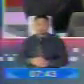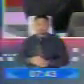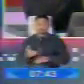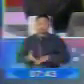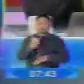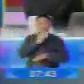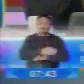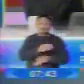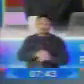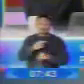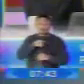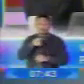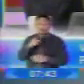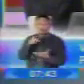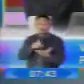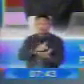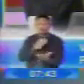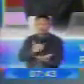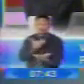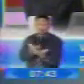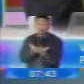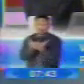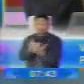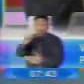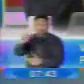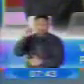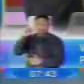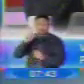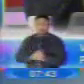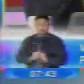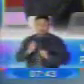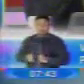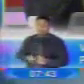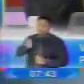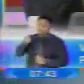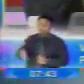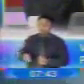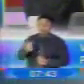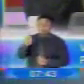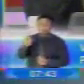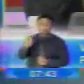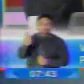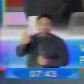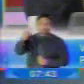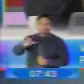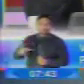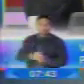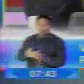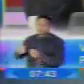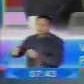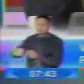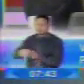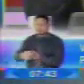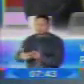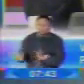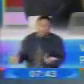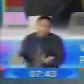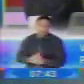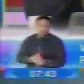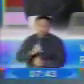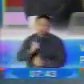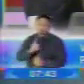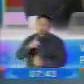hecho antes, uno presenta un proyecto millonario en donde recibe muchos fondos, una, dos, tres personas, y después los reparte como le parezca, sino que el